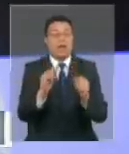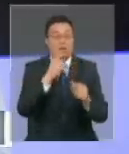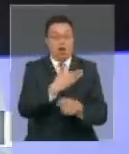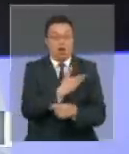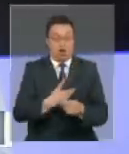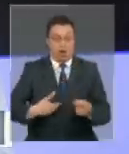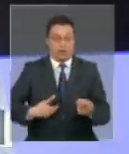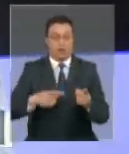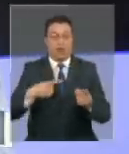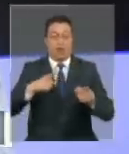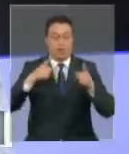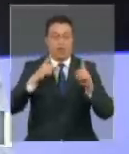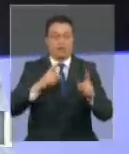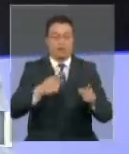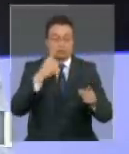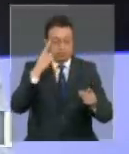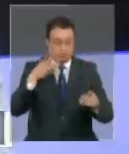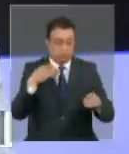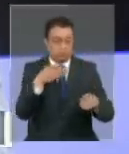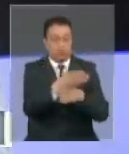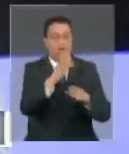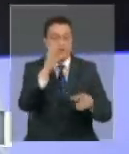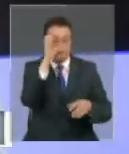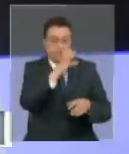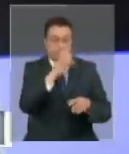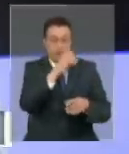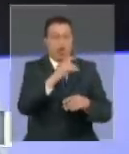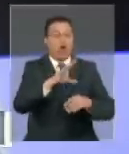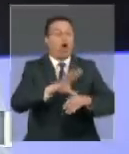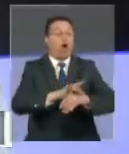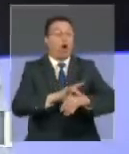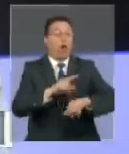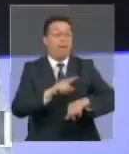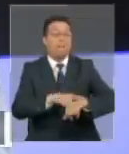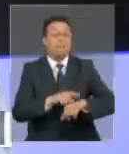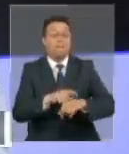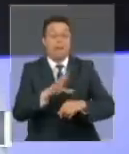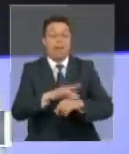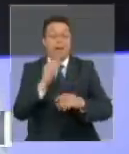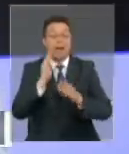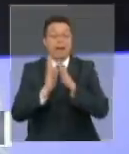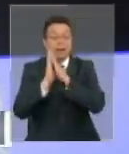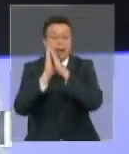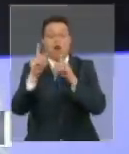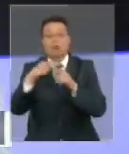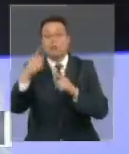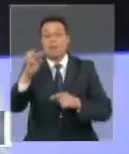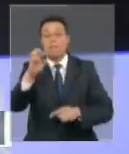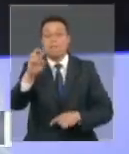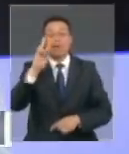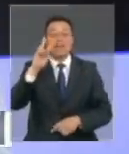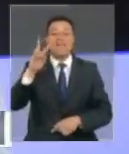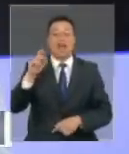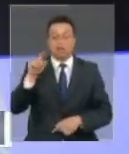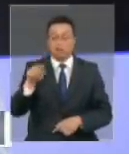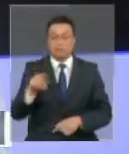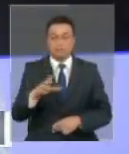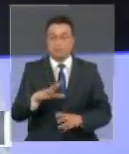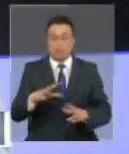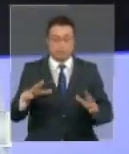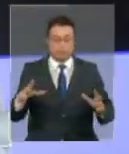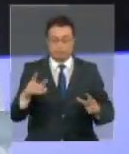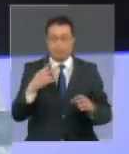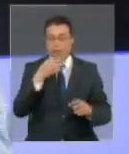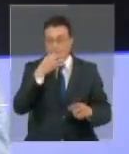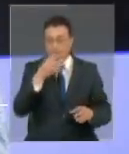gobierno tomara la decisión de salir a buscar horas médicas y salir a buscar camas al sector privado, yo encuentro que sería